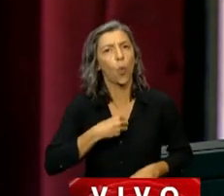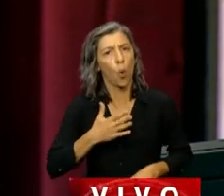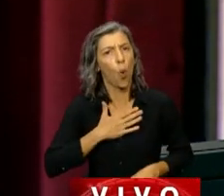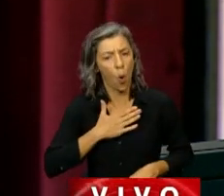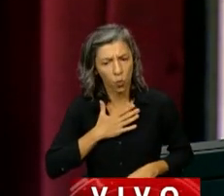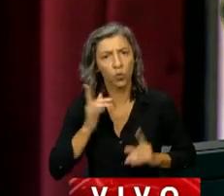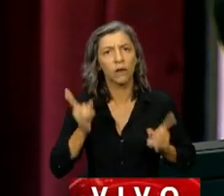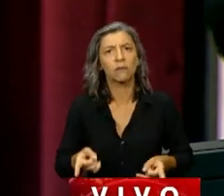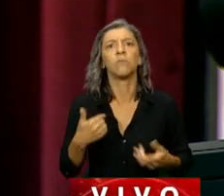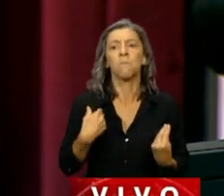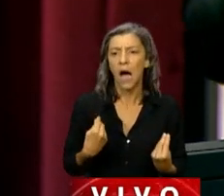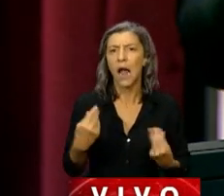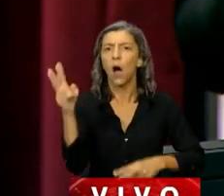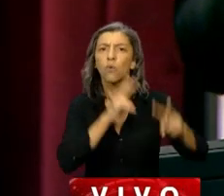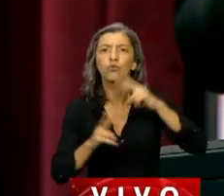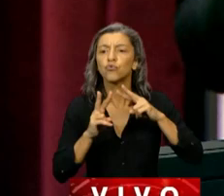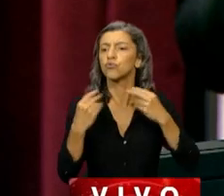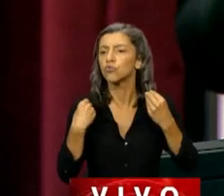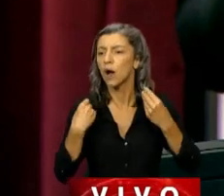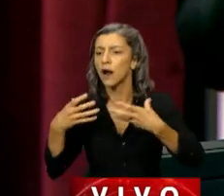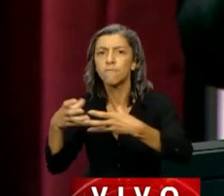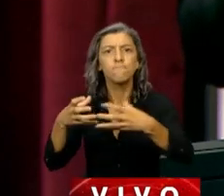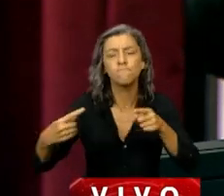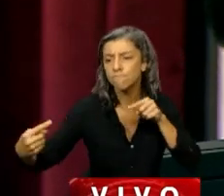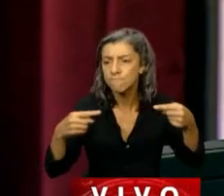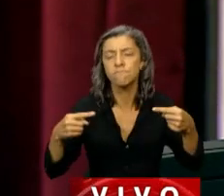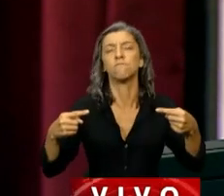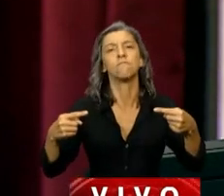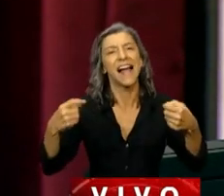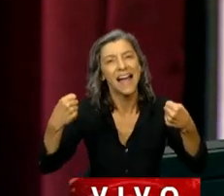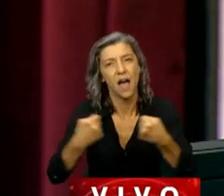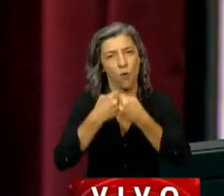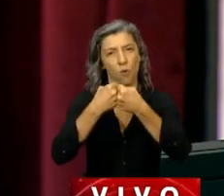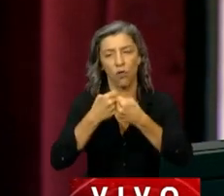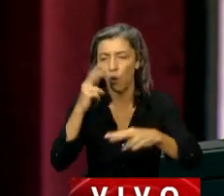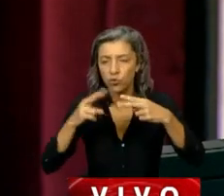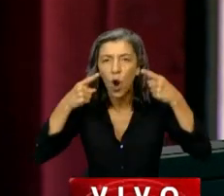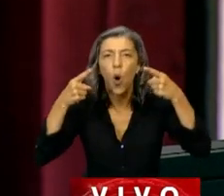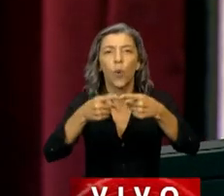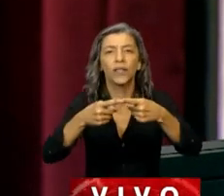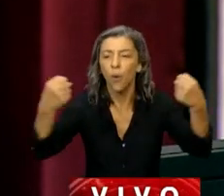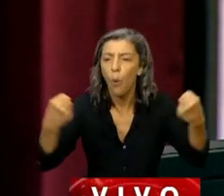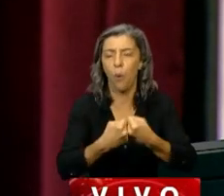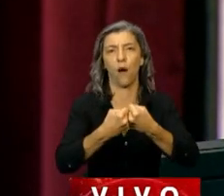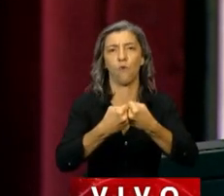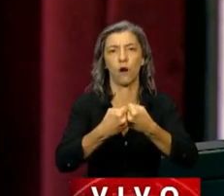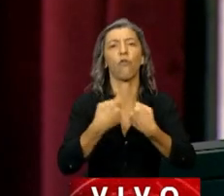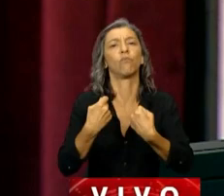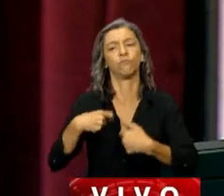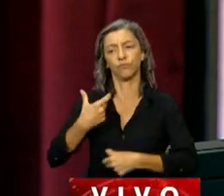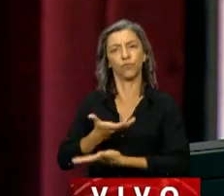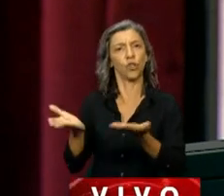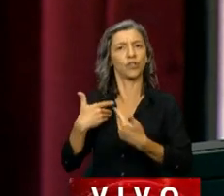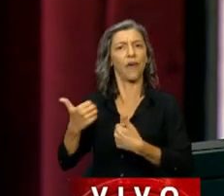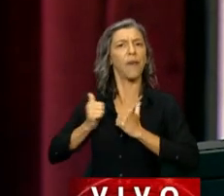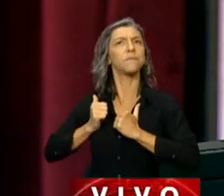disensos y buscar los consensos que muchas veces la sociedad espera de nosotros en un momento